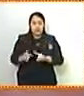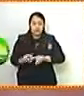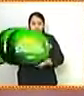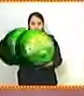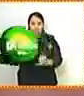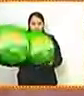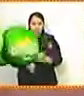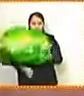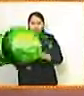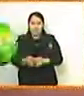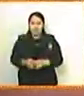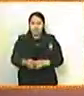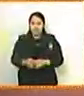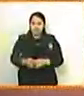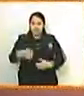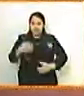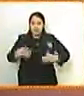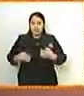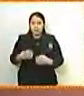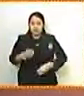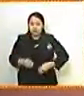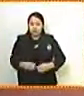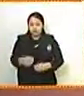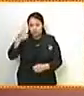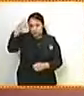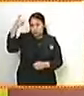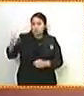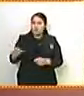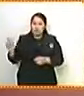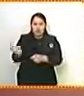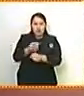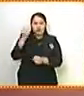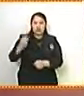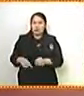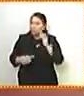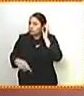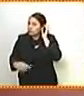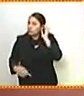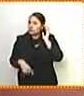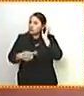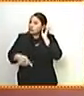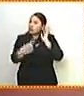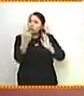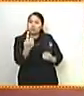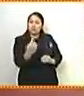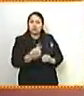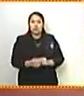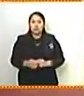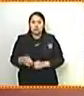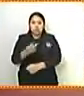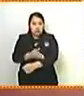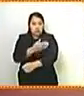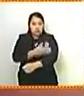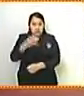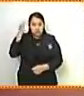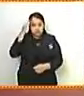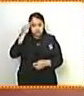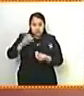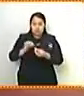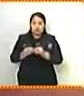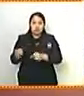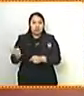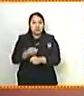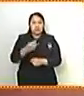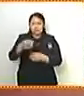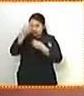finalizar este emocionante sorteo soñando y ganando con nuestro juego de la diaria y más uno. Pero antes de conocer el número seleccionado,